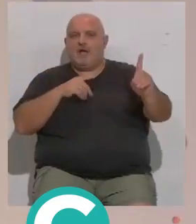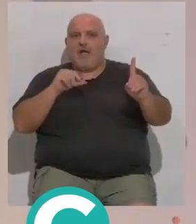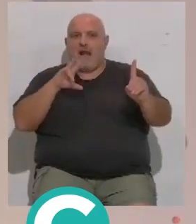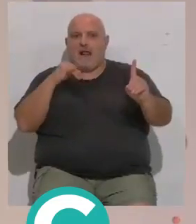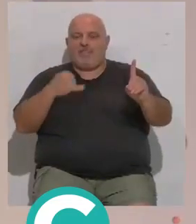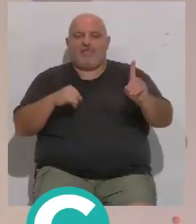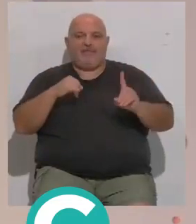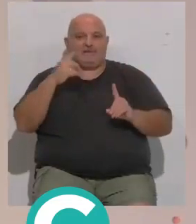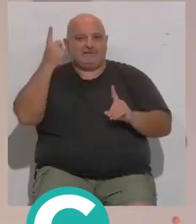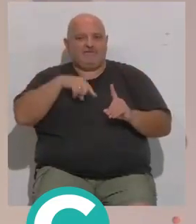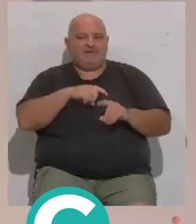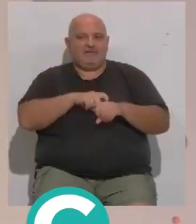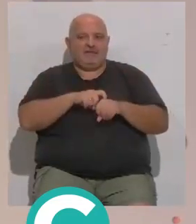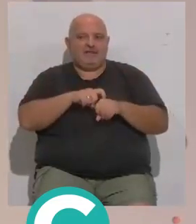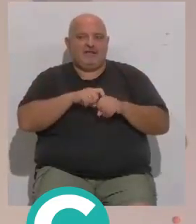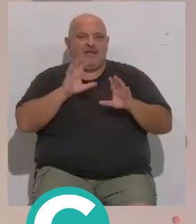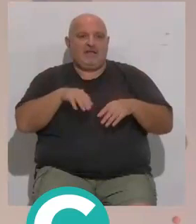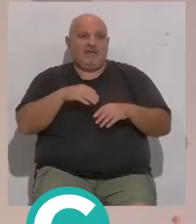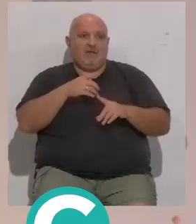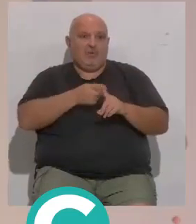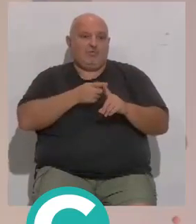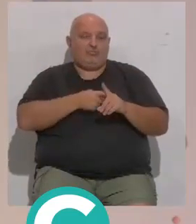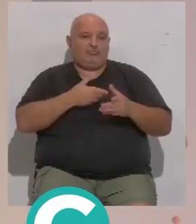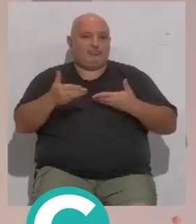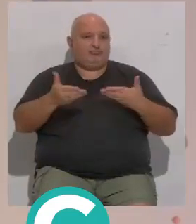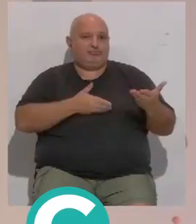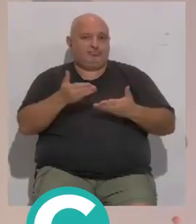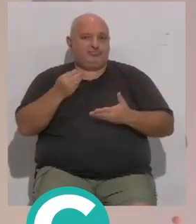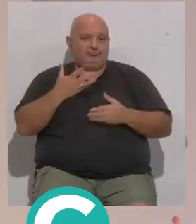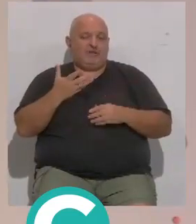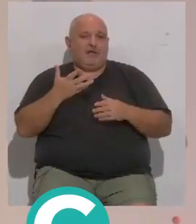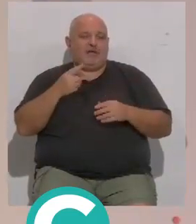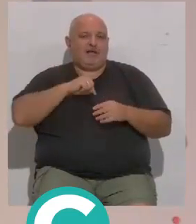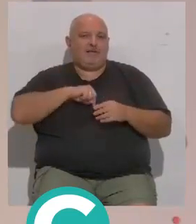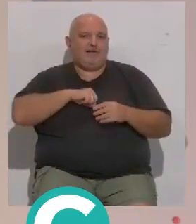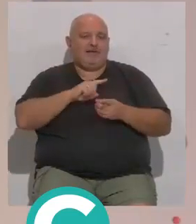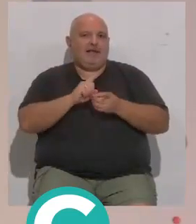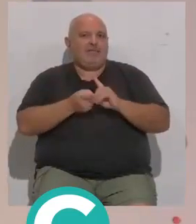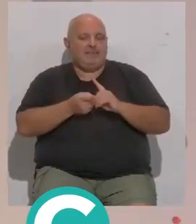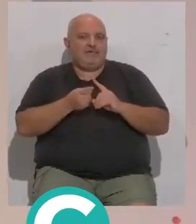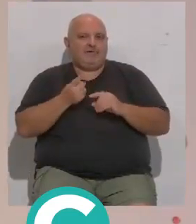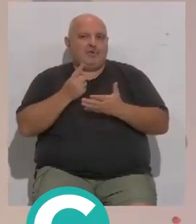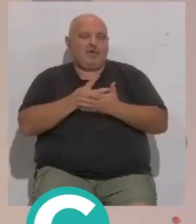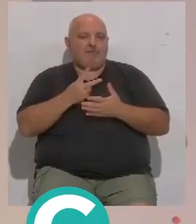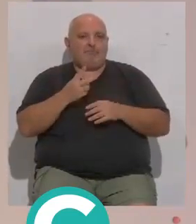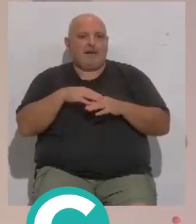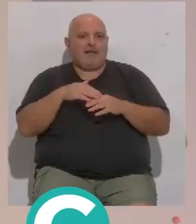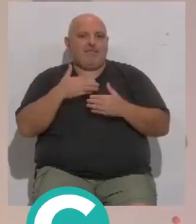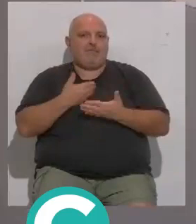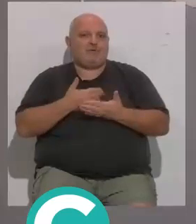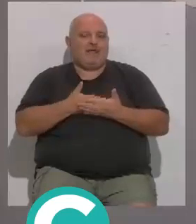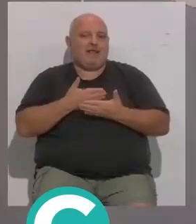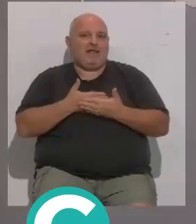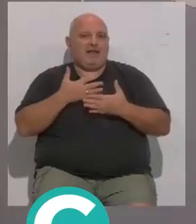Alcaraz, porque sabía la importancia que tiene para el Cádiz y quizá también ese ánimo que pudiera tener volviendo a Pucela para demostrar